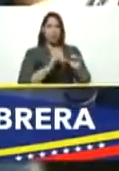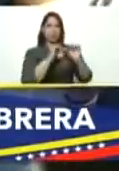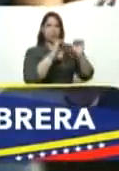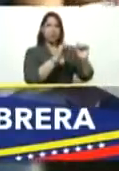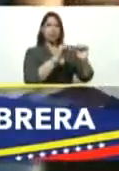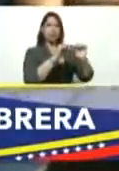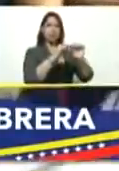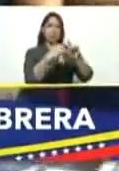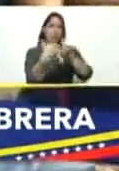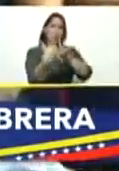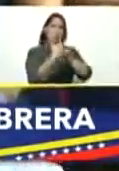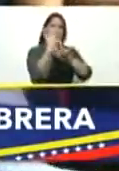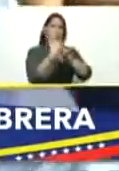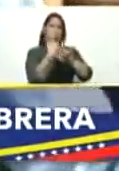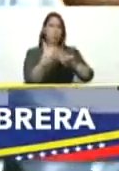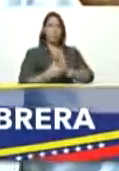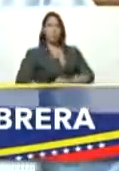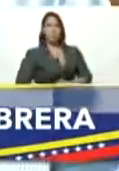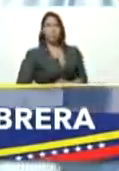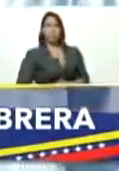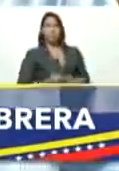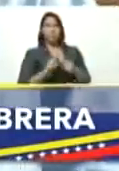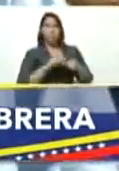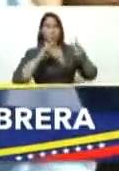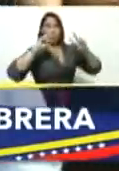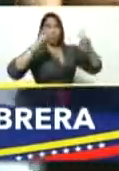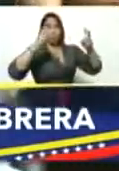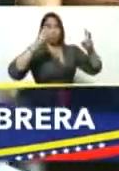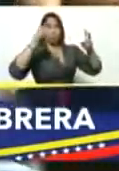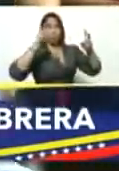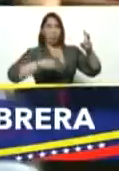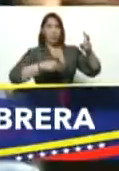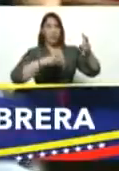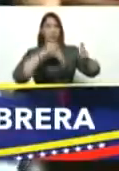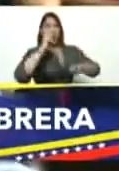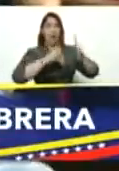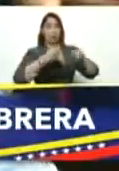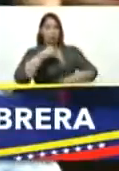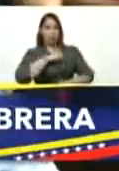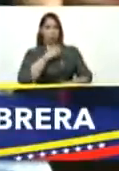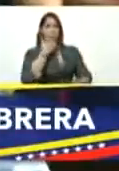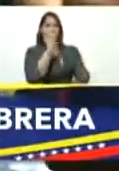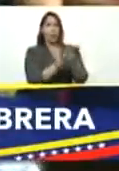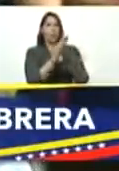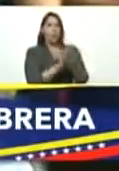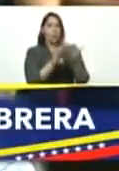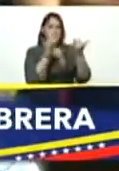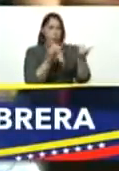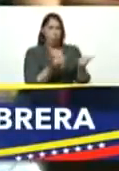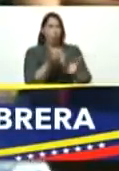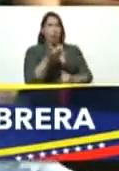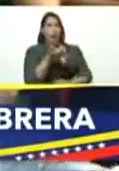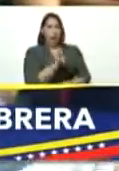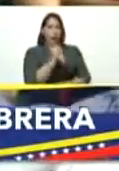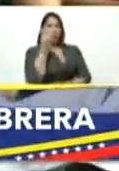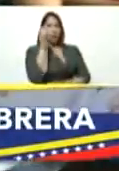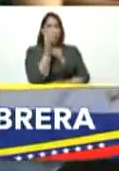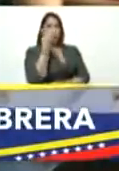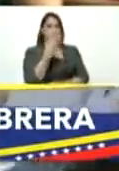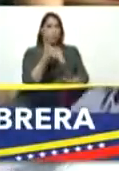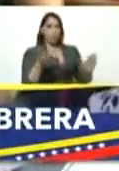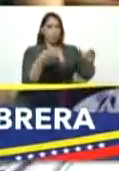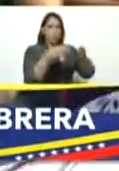echadas otro tema pero hemos propuesto ahora que esté al congreso del partido